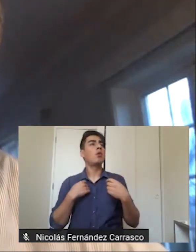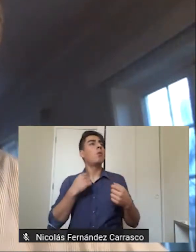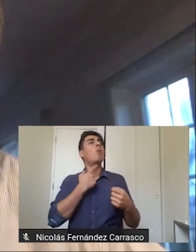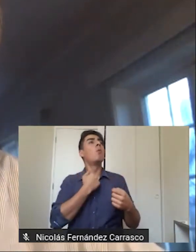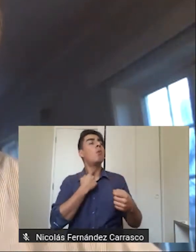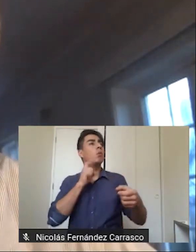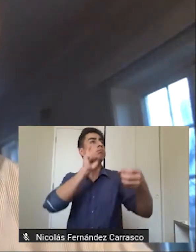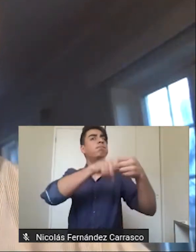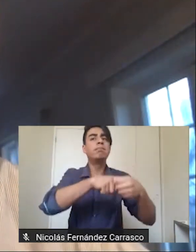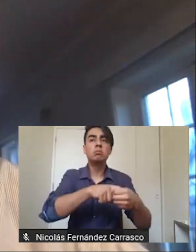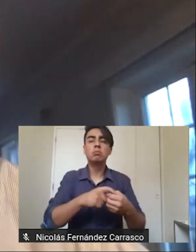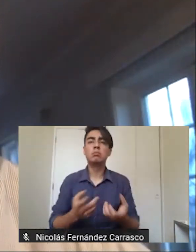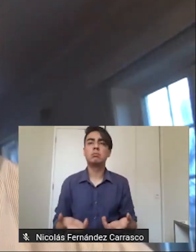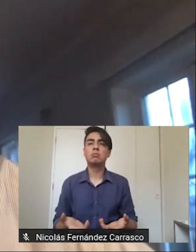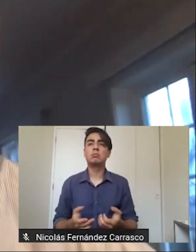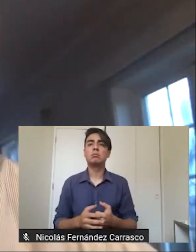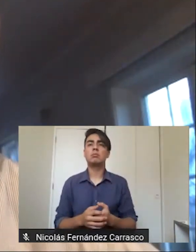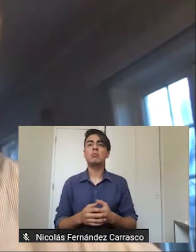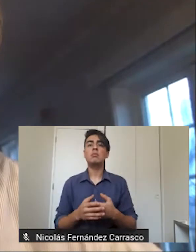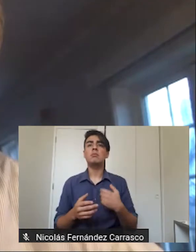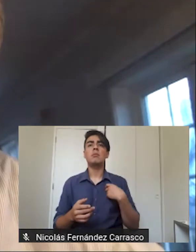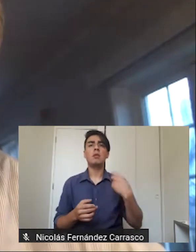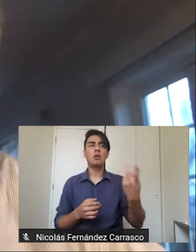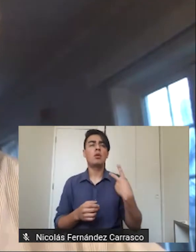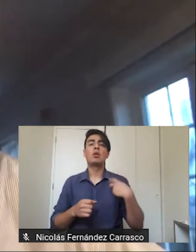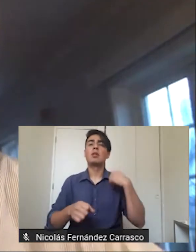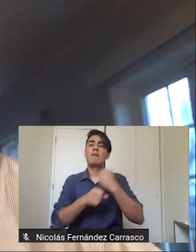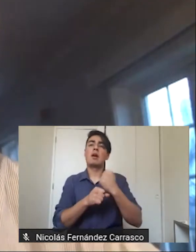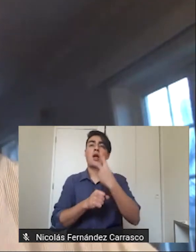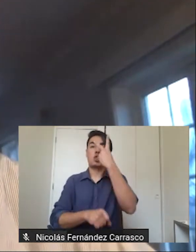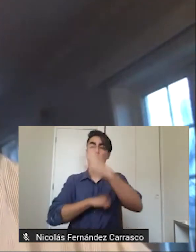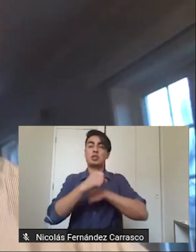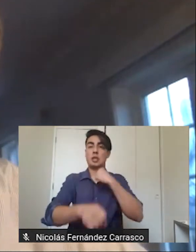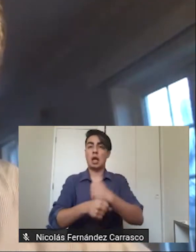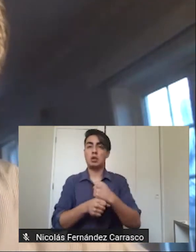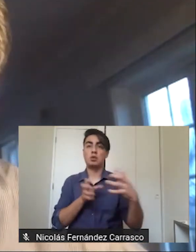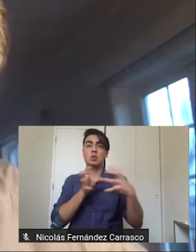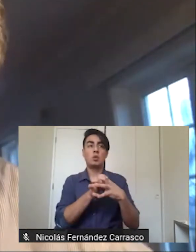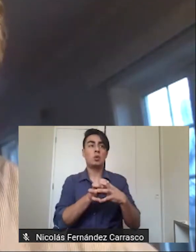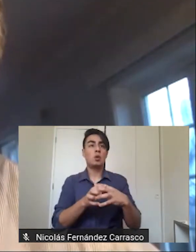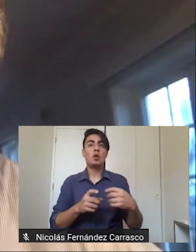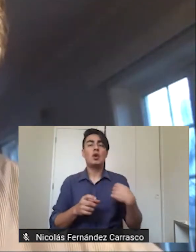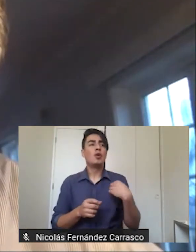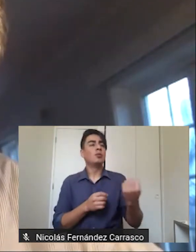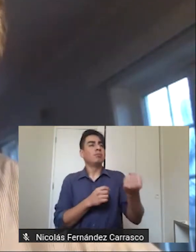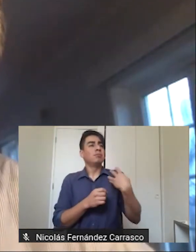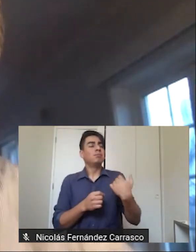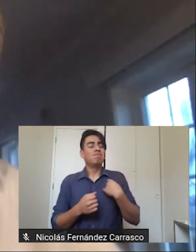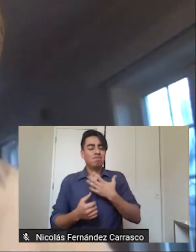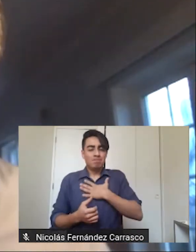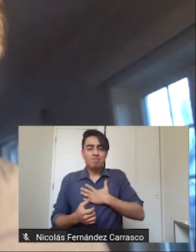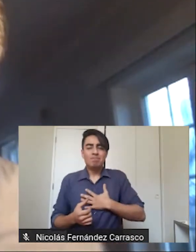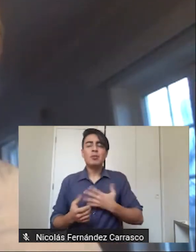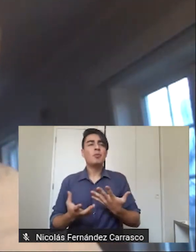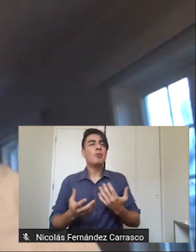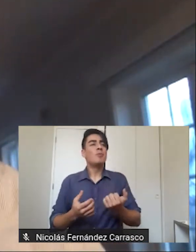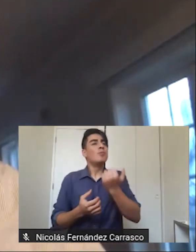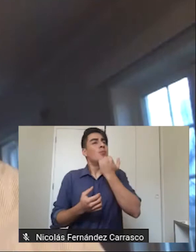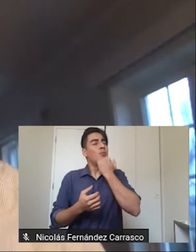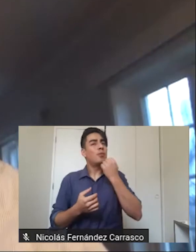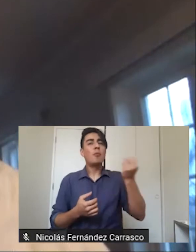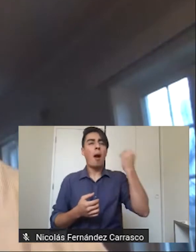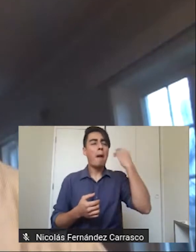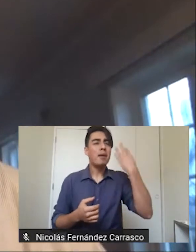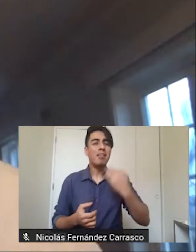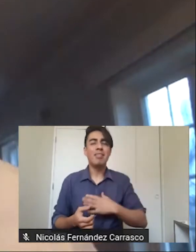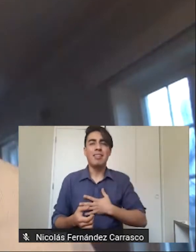Yo creo que ese profesor que yo estuve durante 2 años me marcó para siempre, ese espíritu de aprender